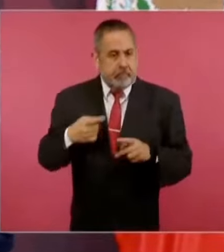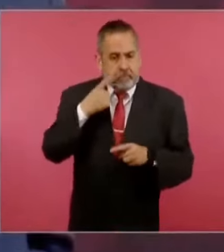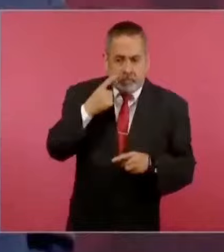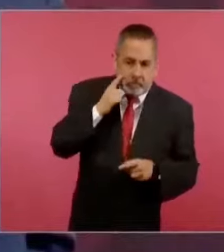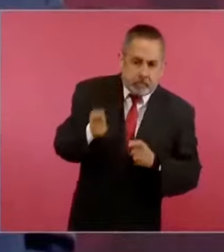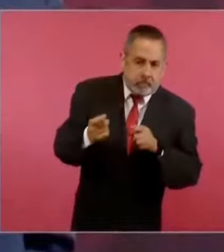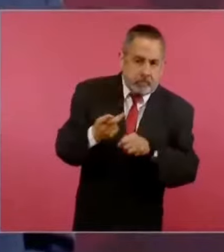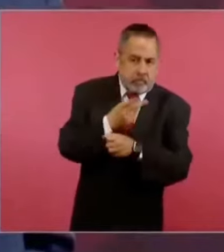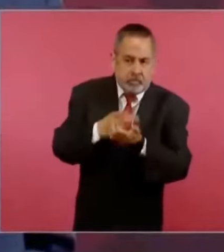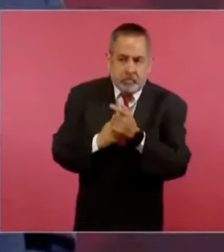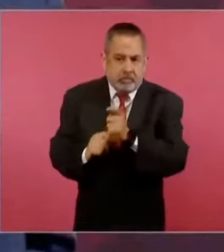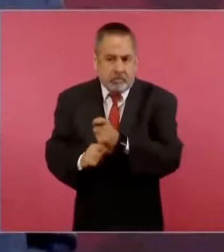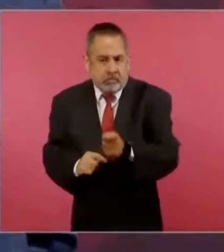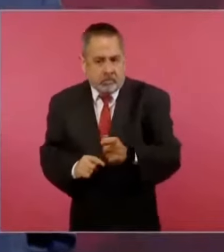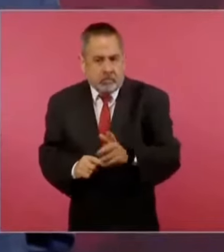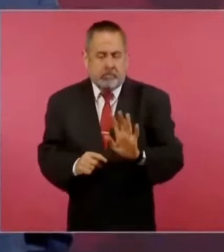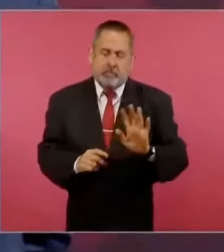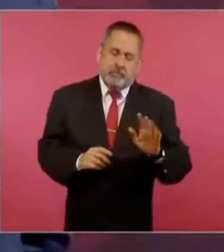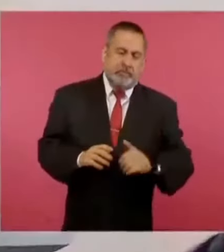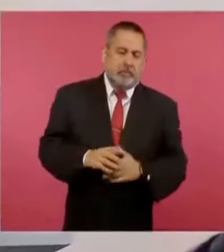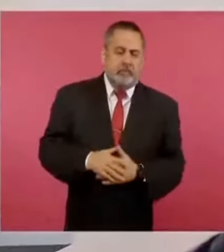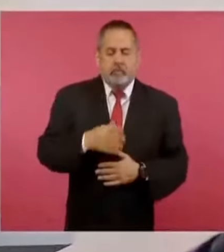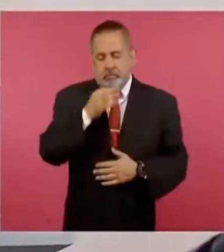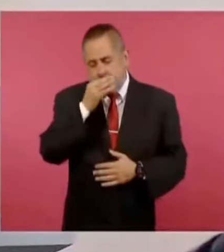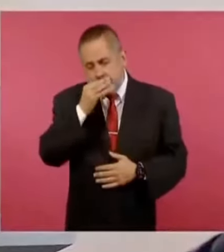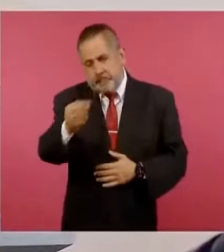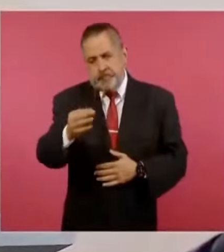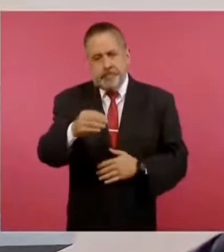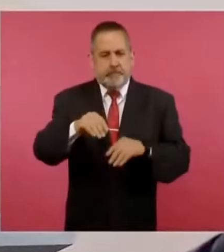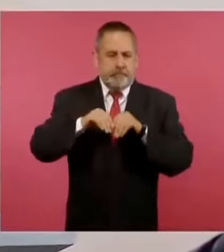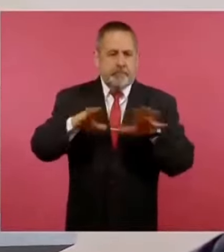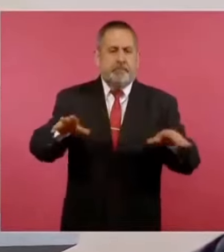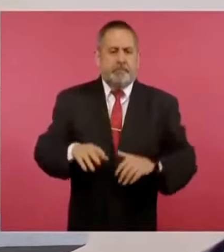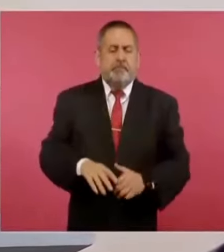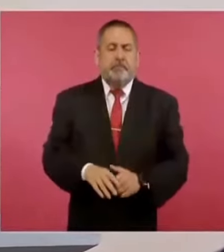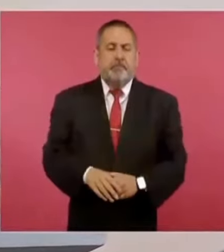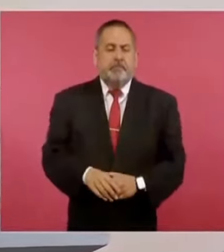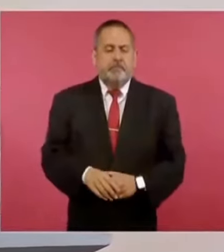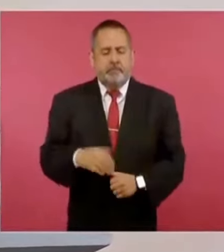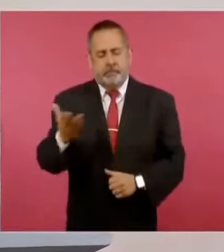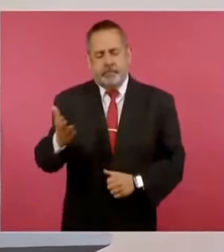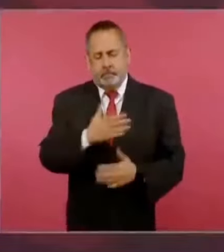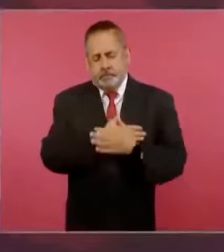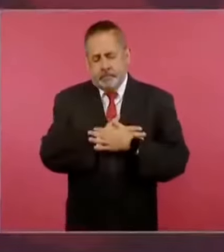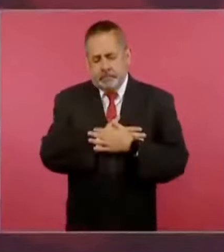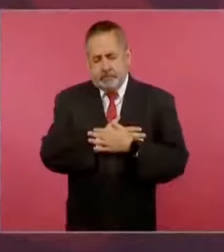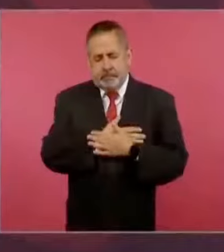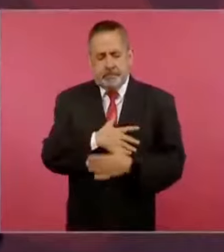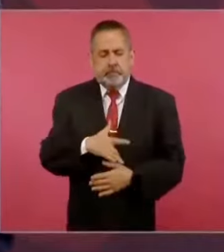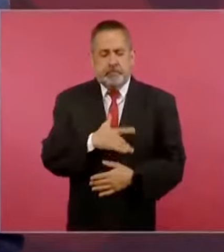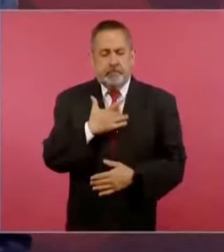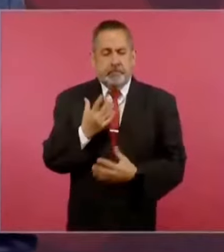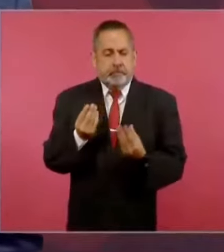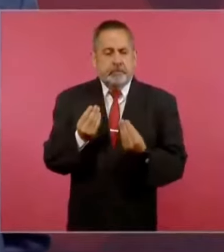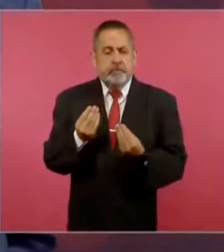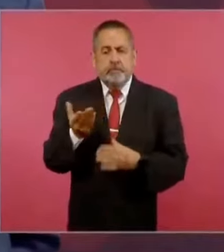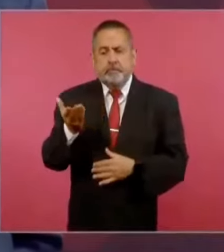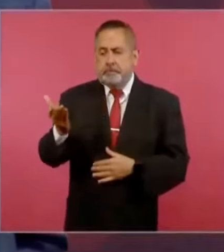pendiente, quiero mandar pues mi pésame a los familiares de